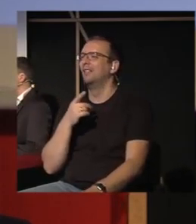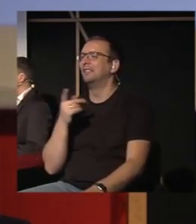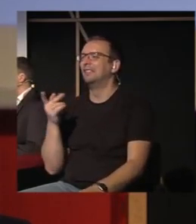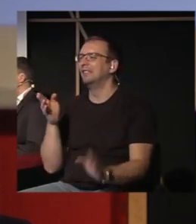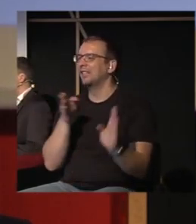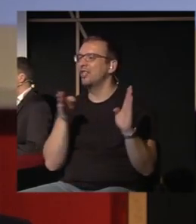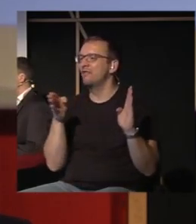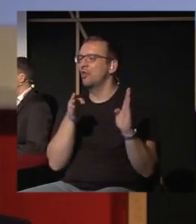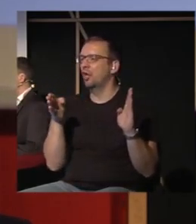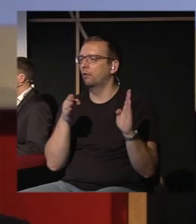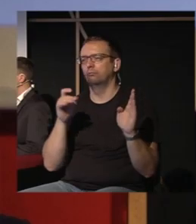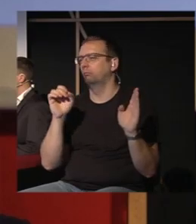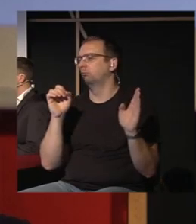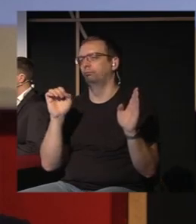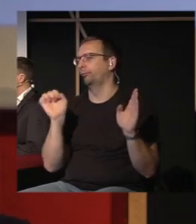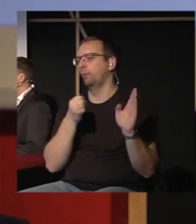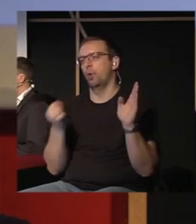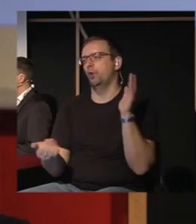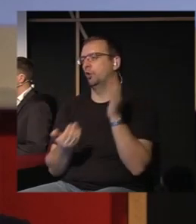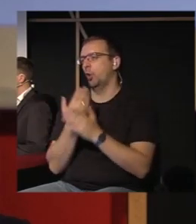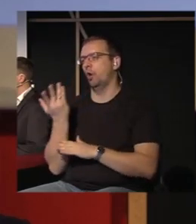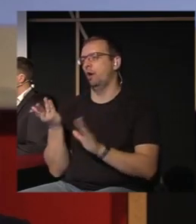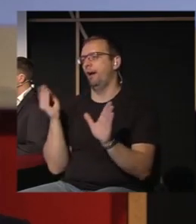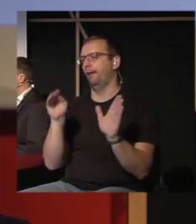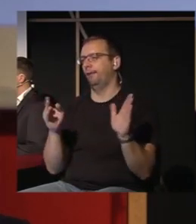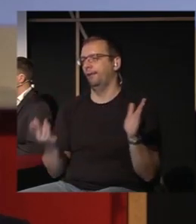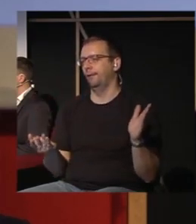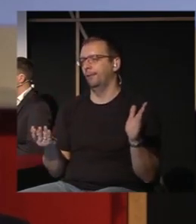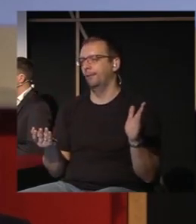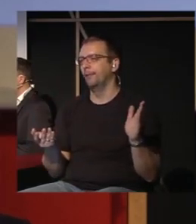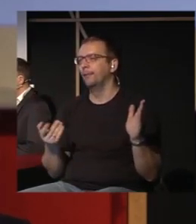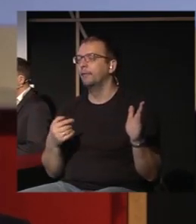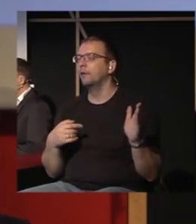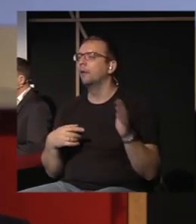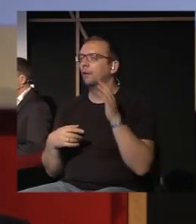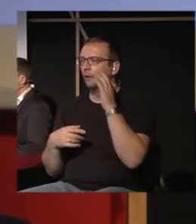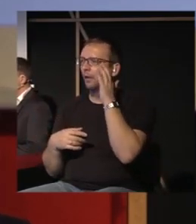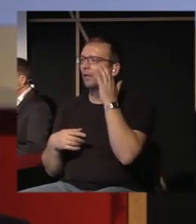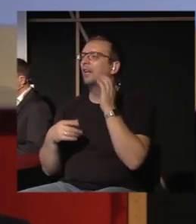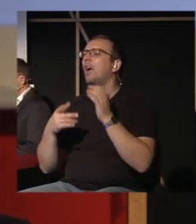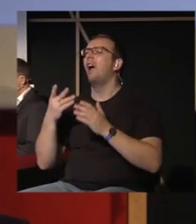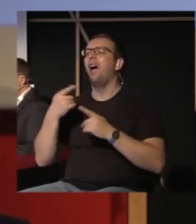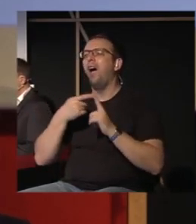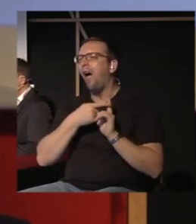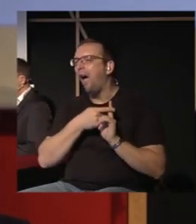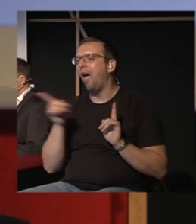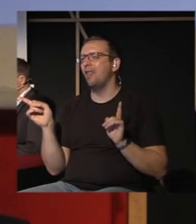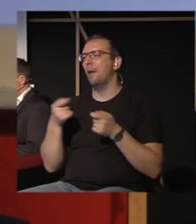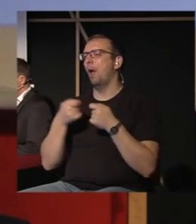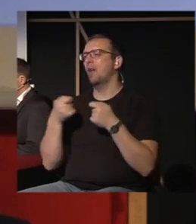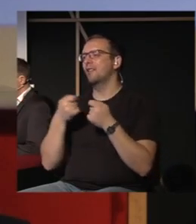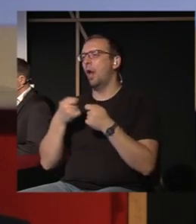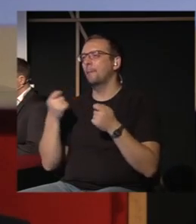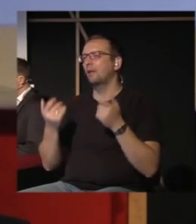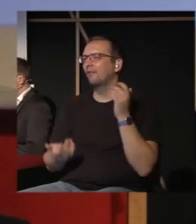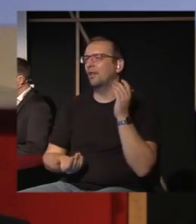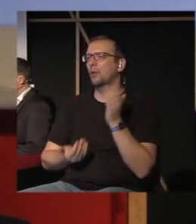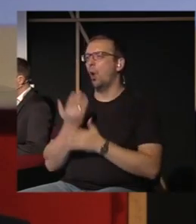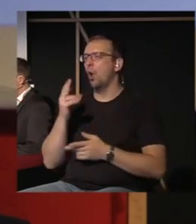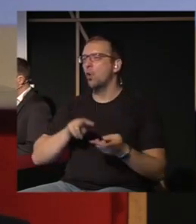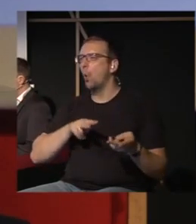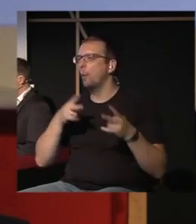difícil el poder llevar todas estas acciones adelante, ¿no? Porque también estamos en continuo discusión, ¿no? Por así